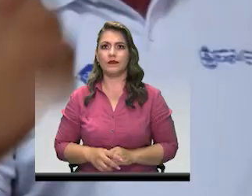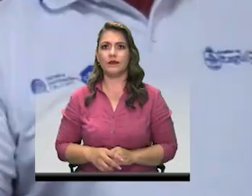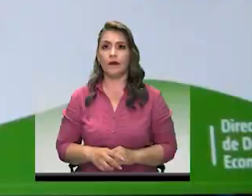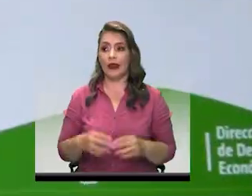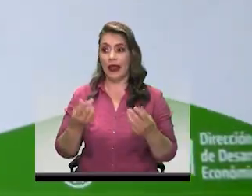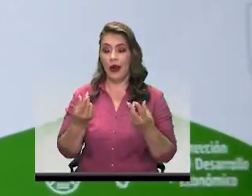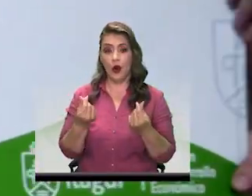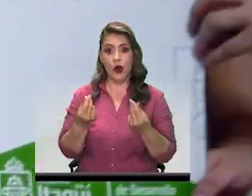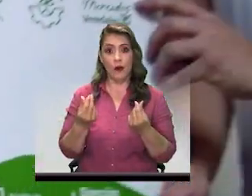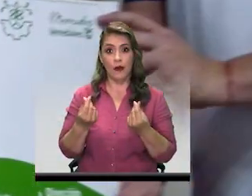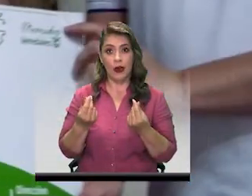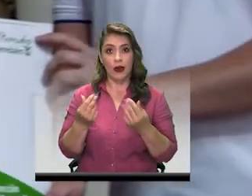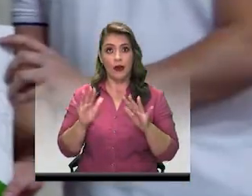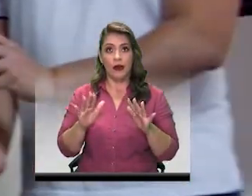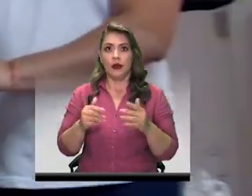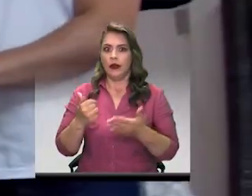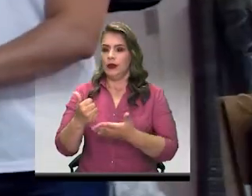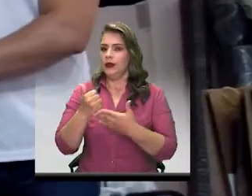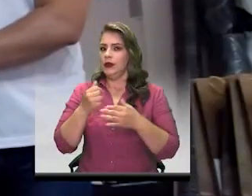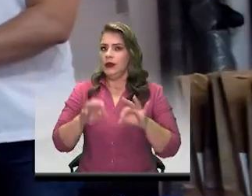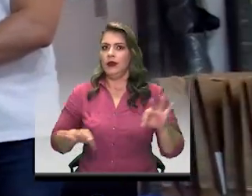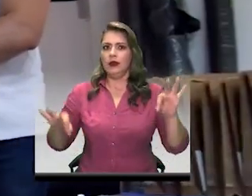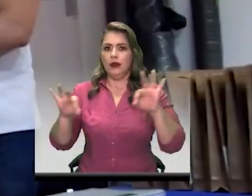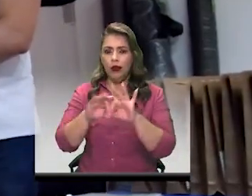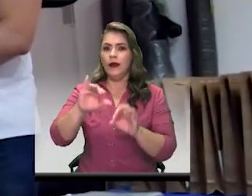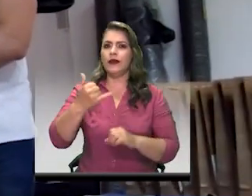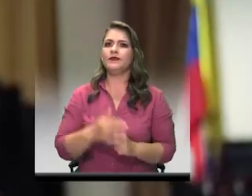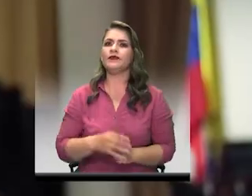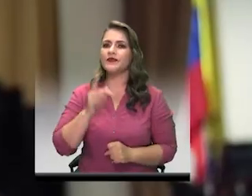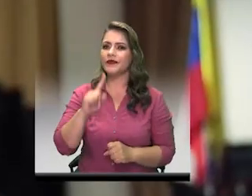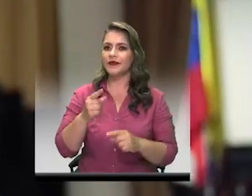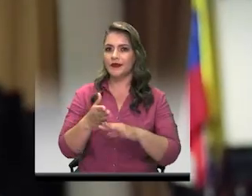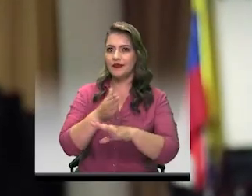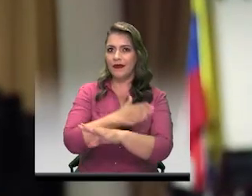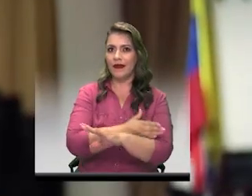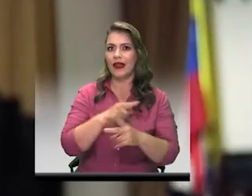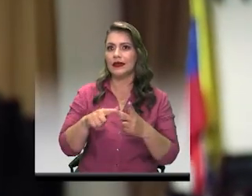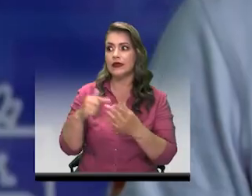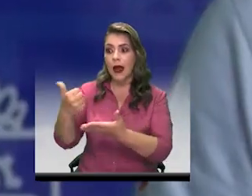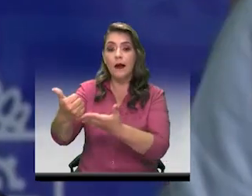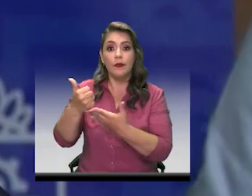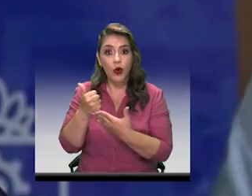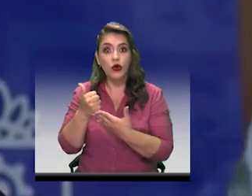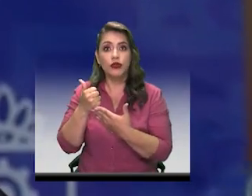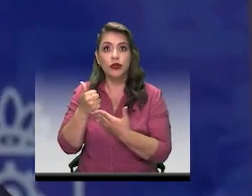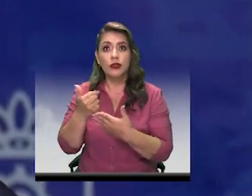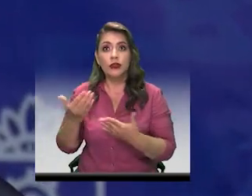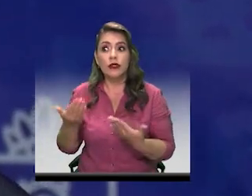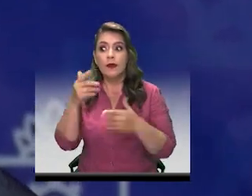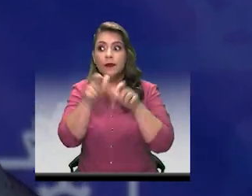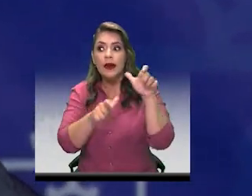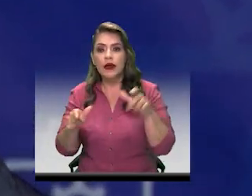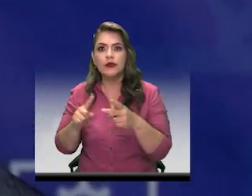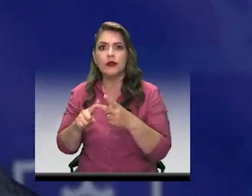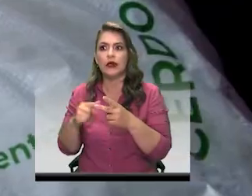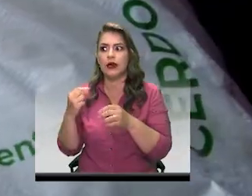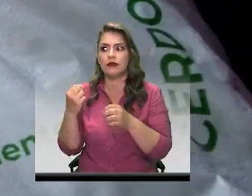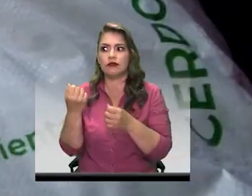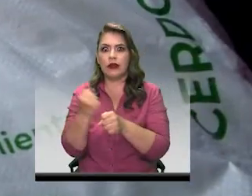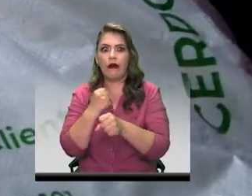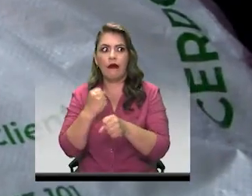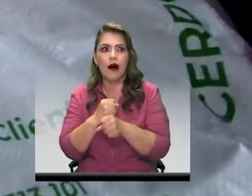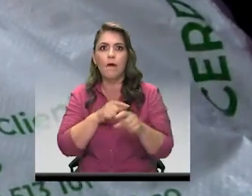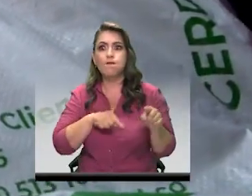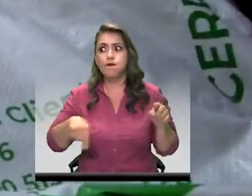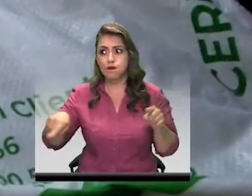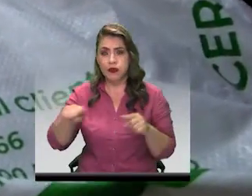aquí en la vereda del Pedregal, ya que hemos recibido apoyo técnico y económico para los pequeños y grandes productores. Es